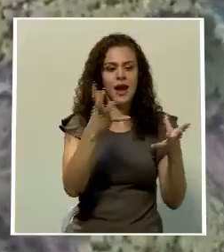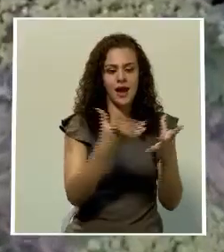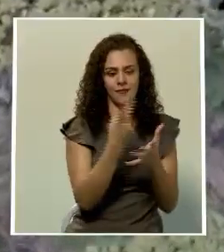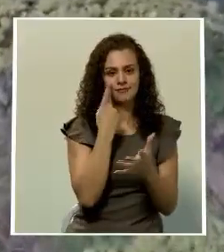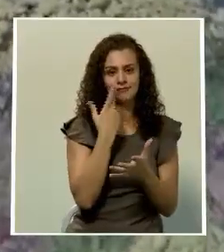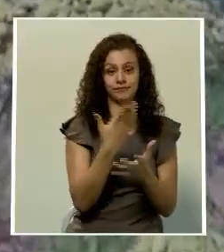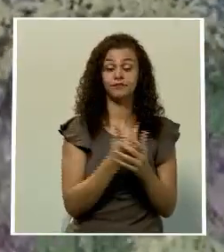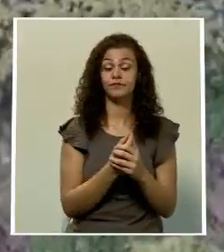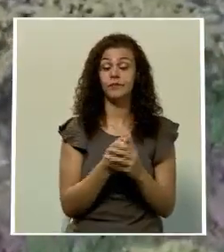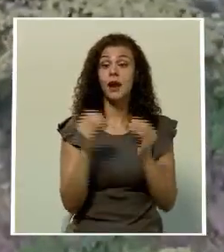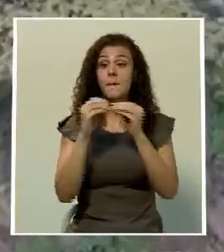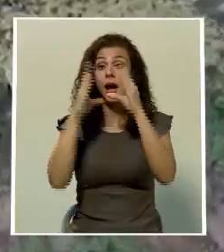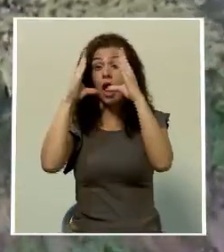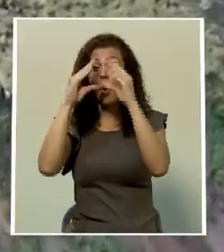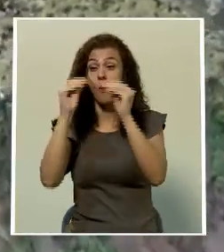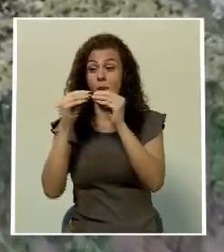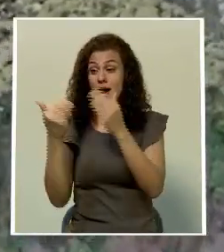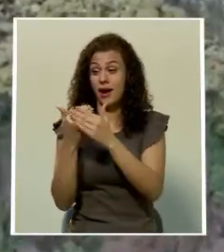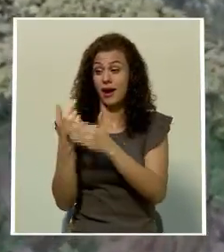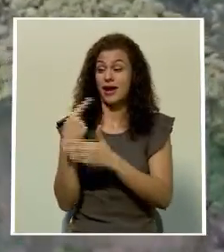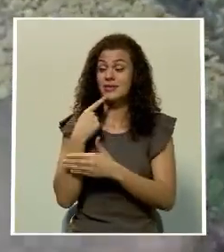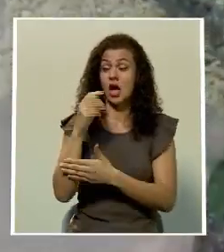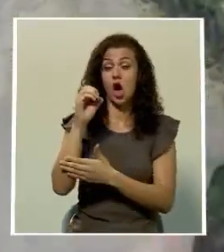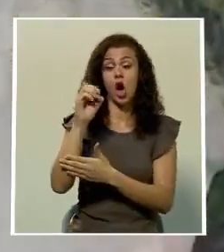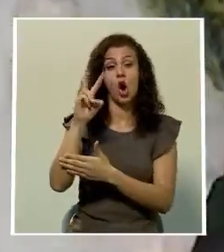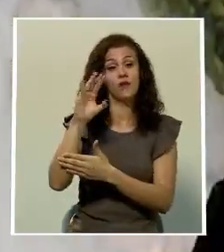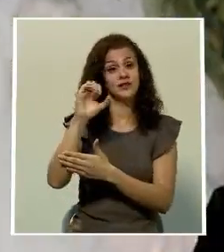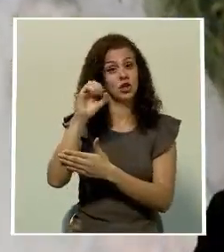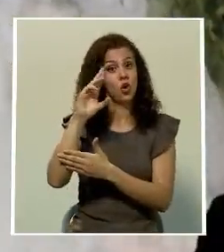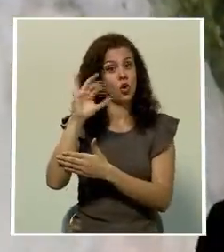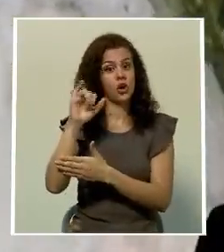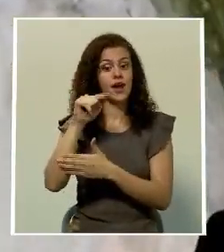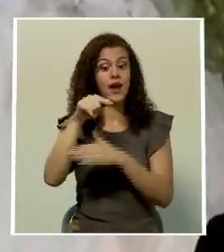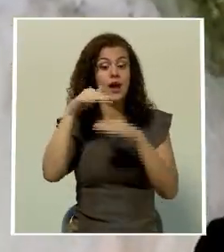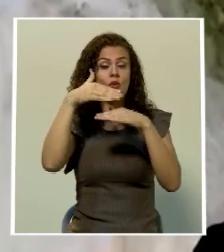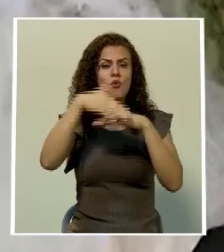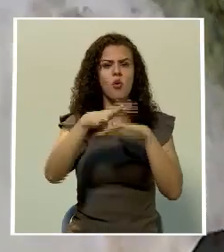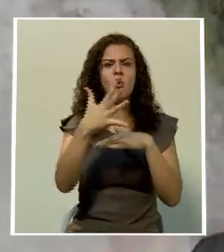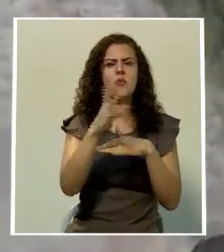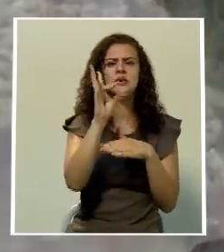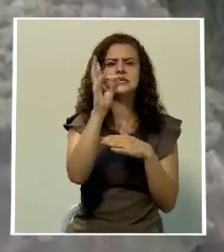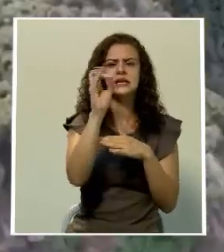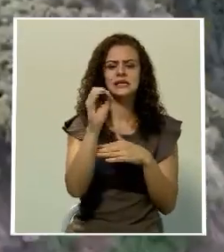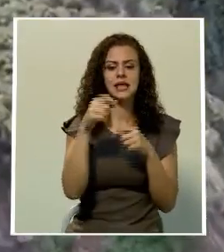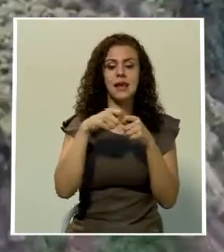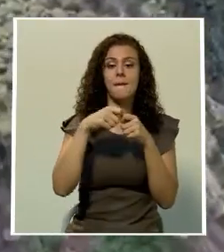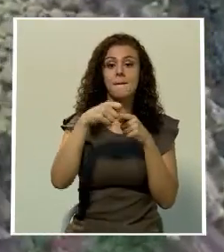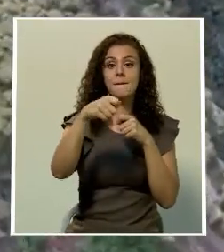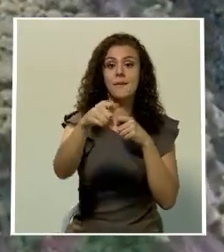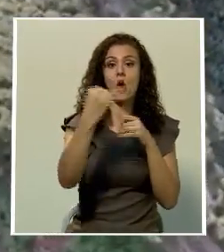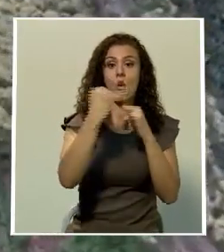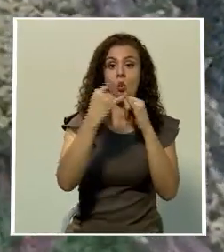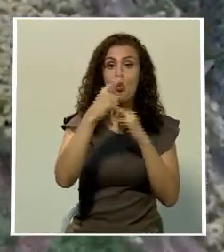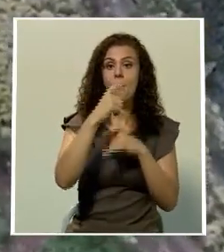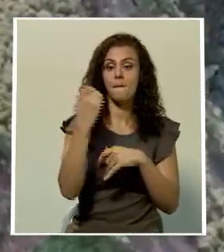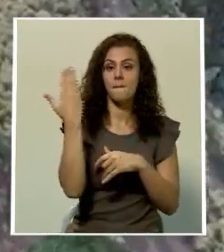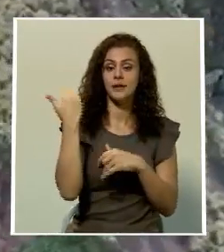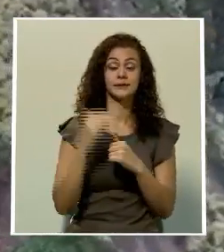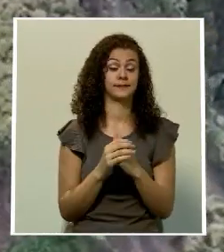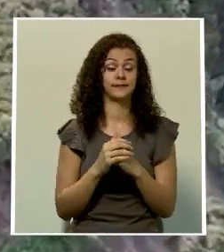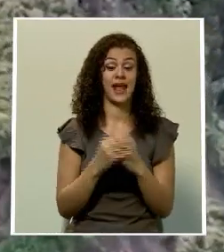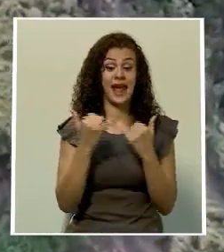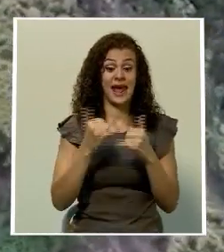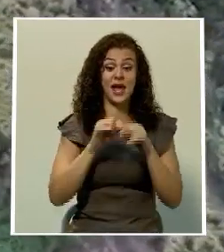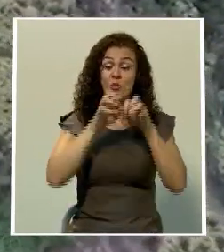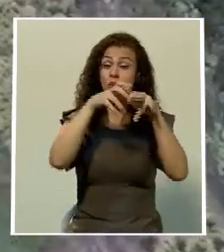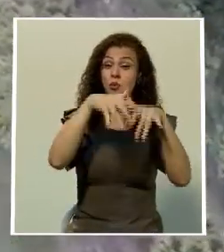grande. Según los datos más recientes que maneja el Opsicori, este desplazamiento se movió al menos unos 70 metros en el último mes.